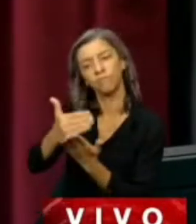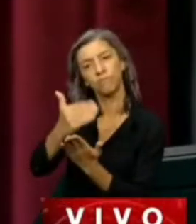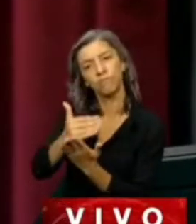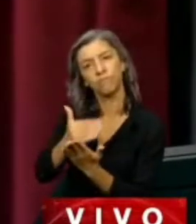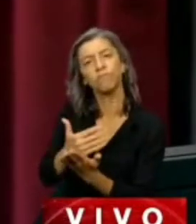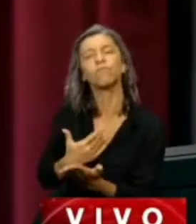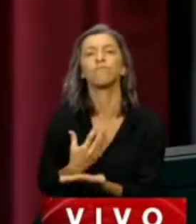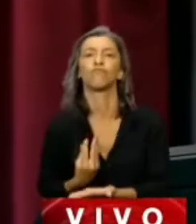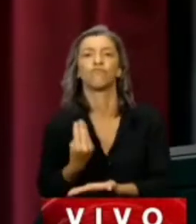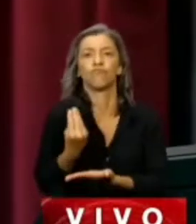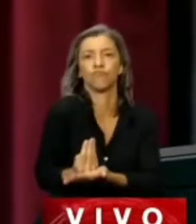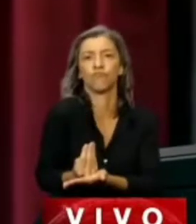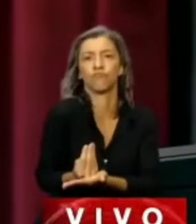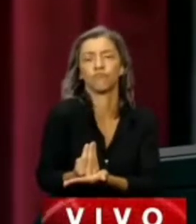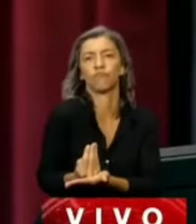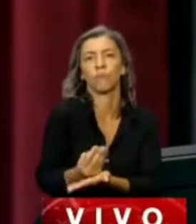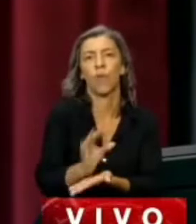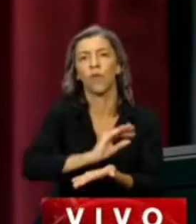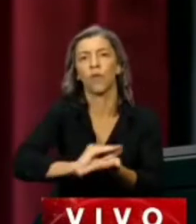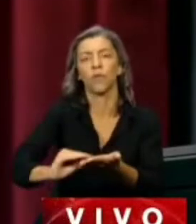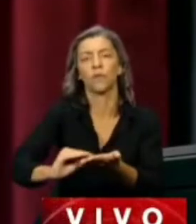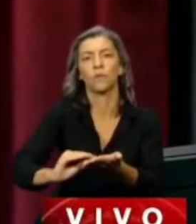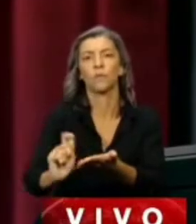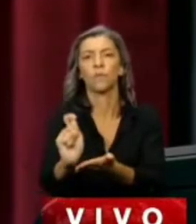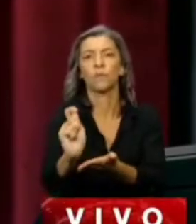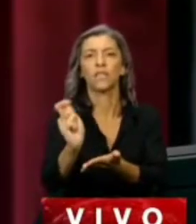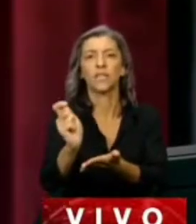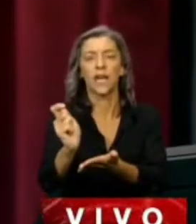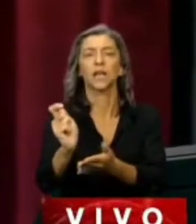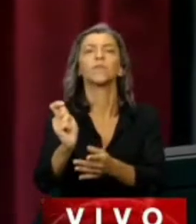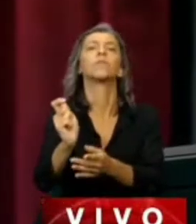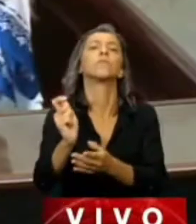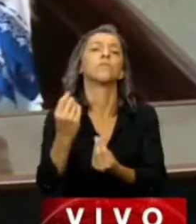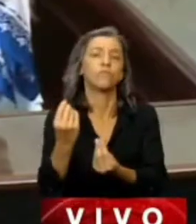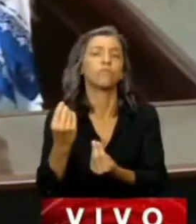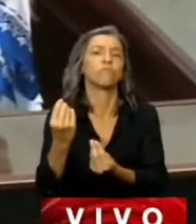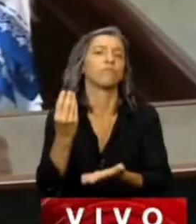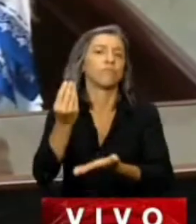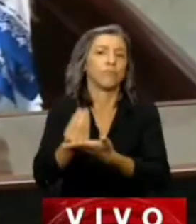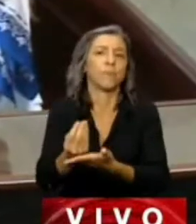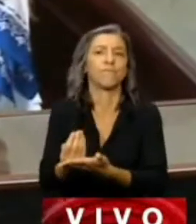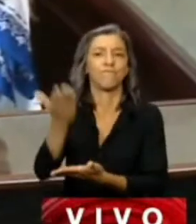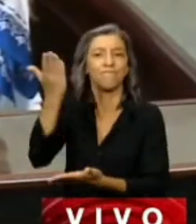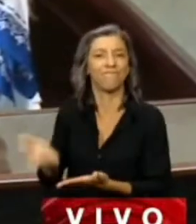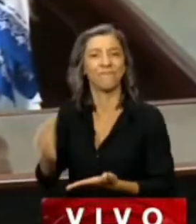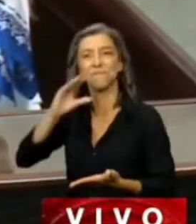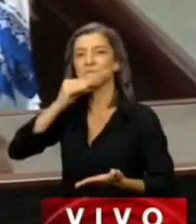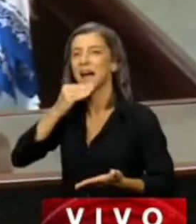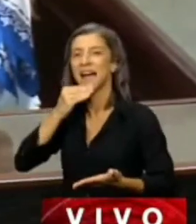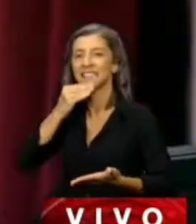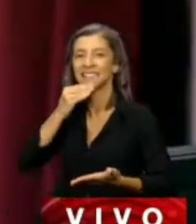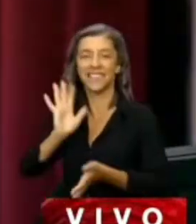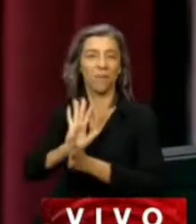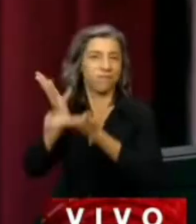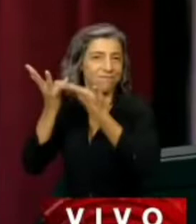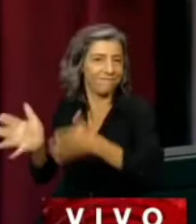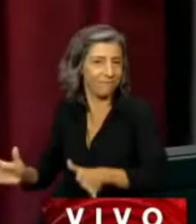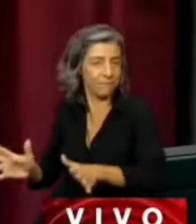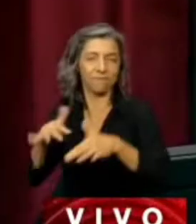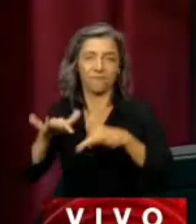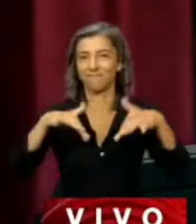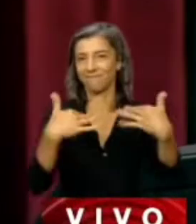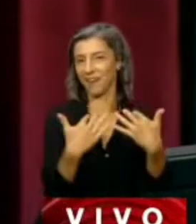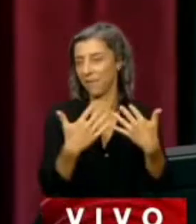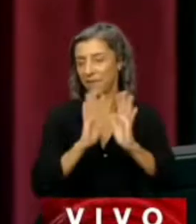la vacante del señor diputado don Sergio Tomás Massa, quien en este acto ha dejado de pertenecer a esta honorable